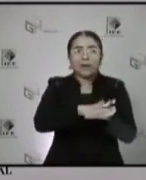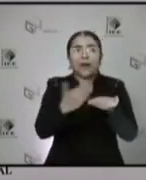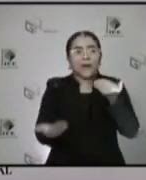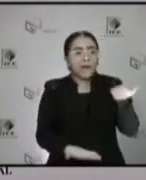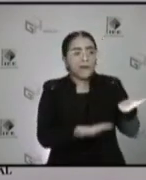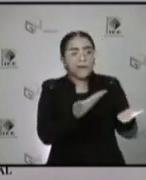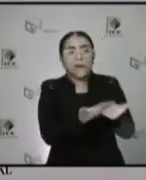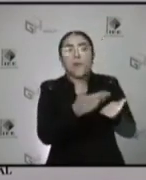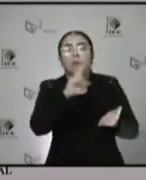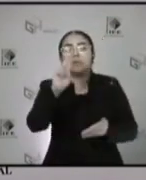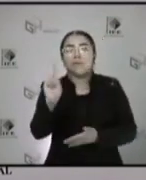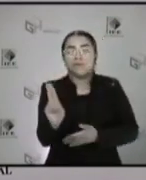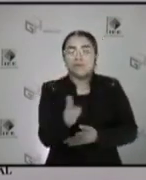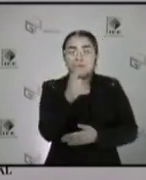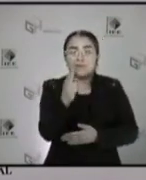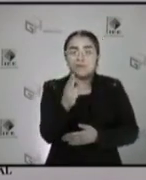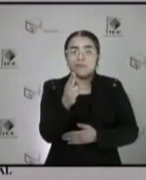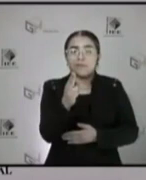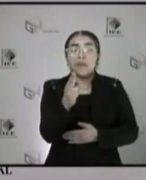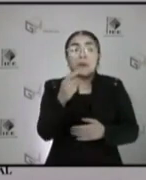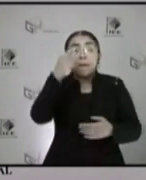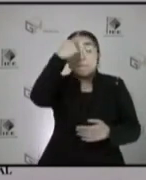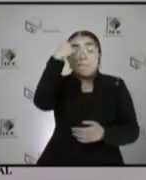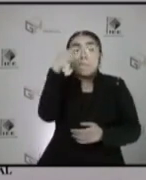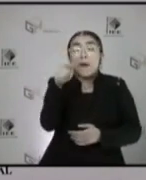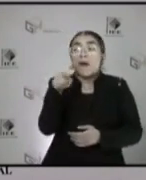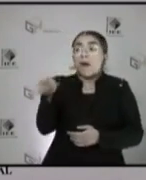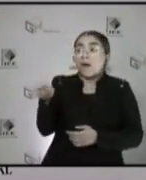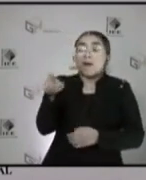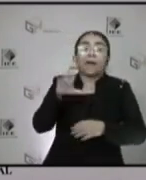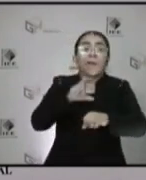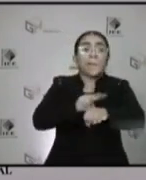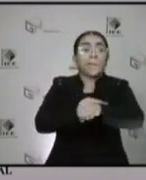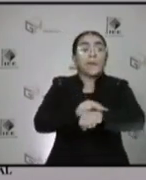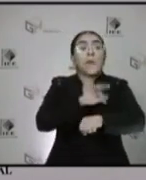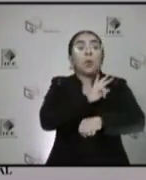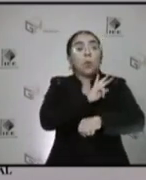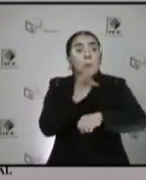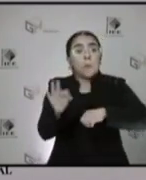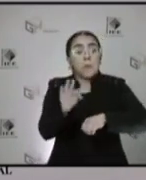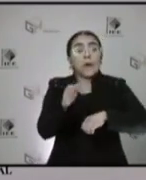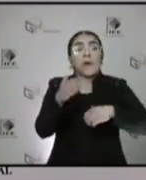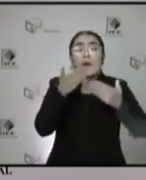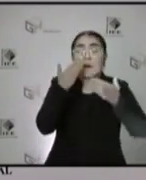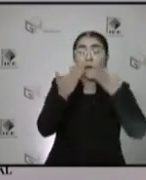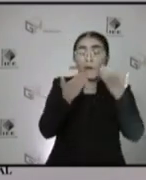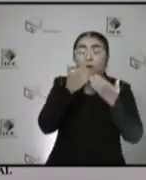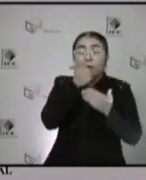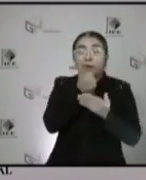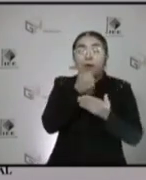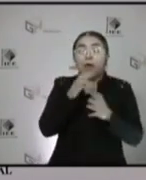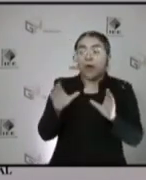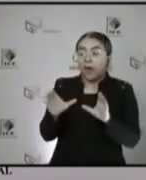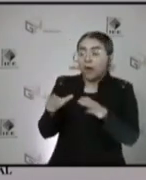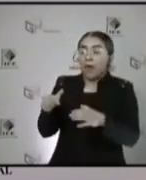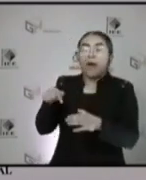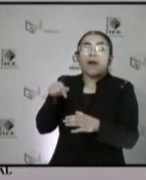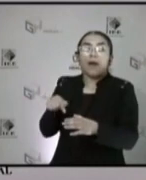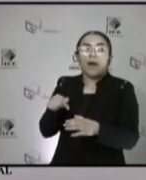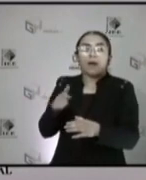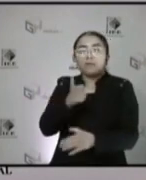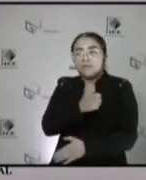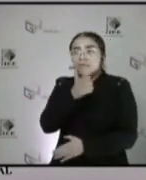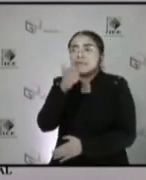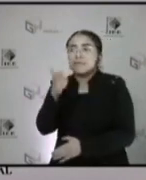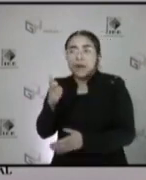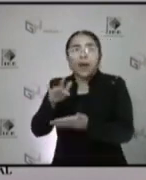Propondremos un acuerdo con las universidades públicas y privadas para que los médicos pasantes lleven su servicio social en comunidades. Serán becados